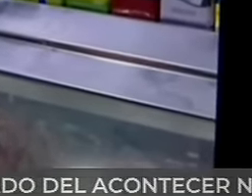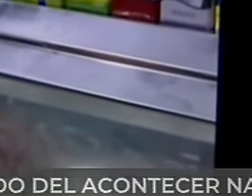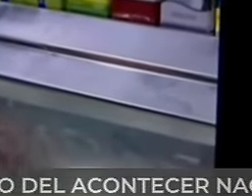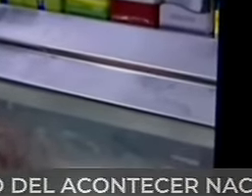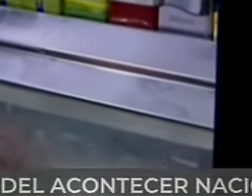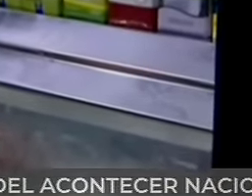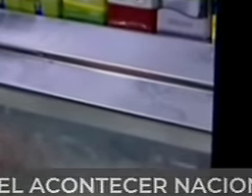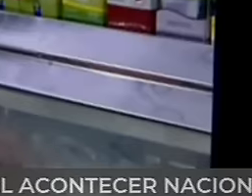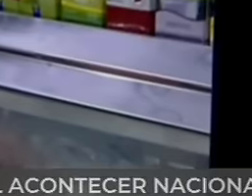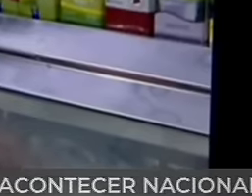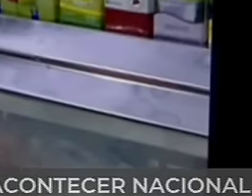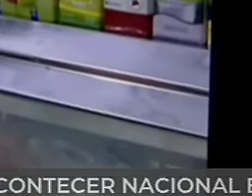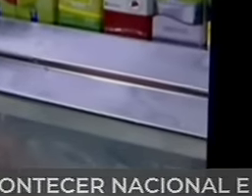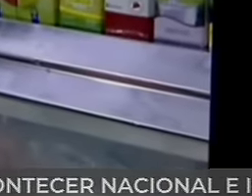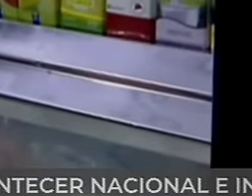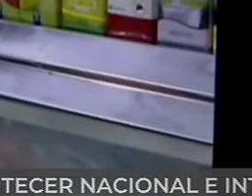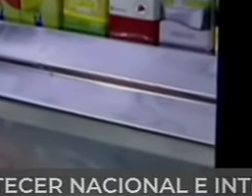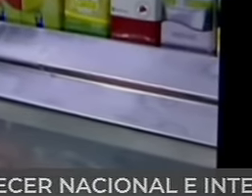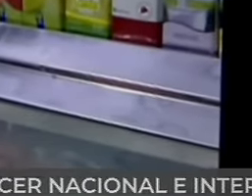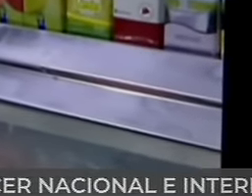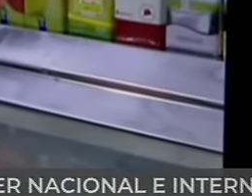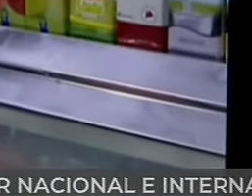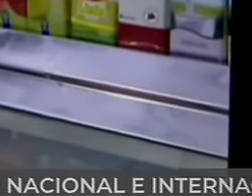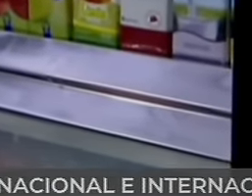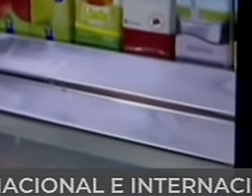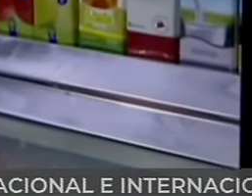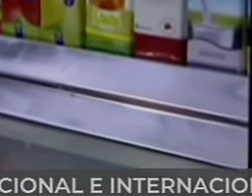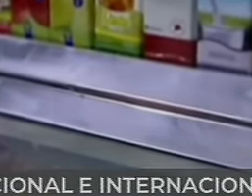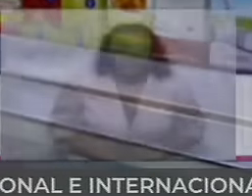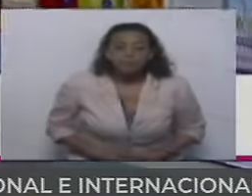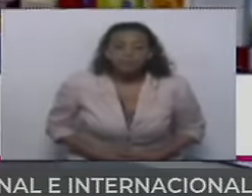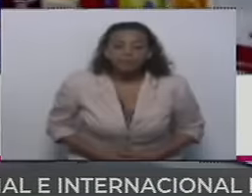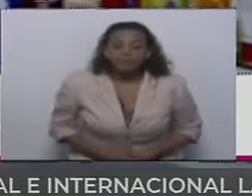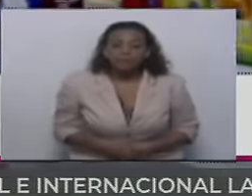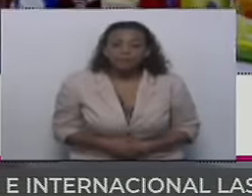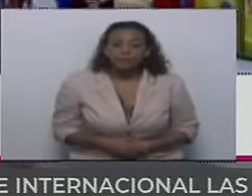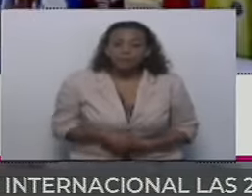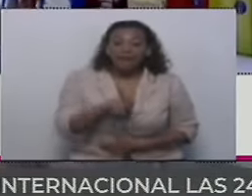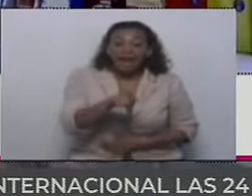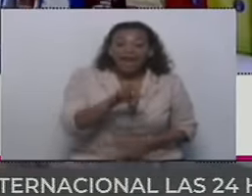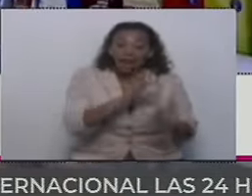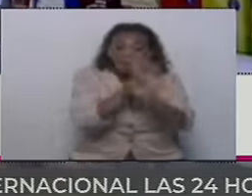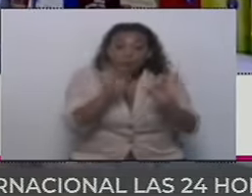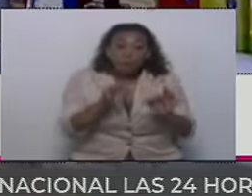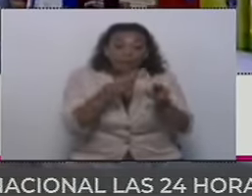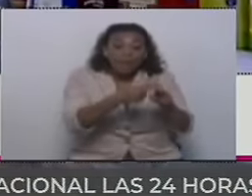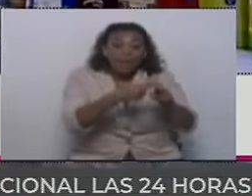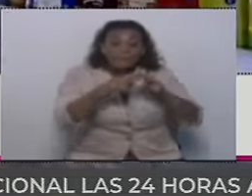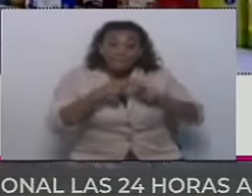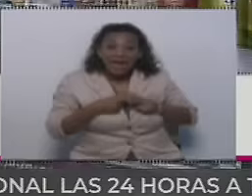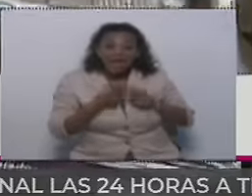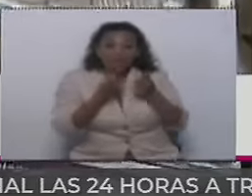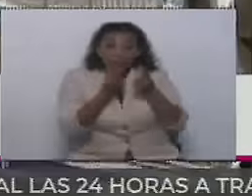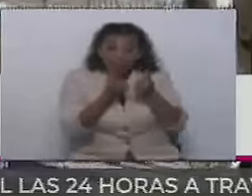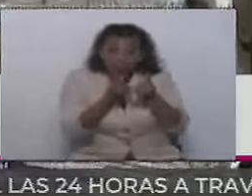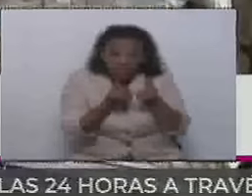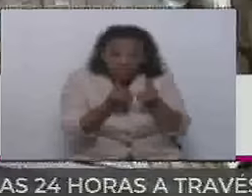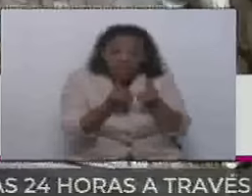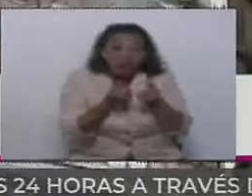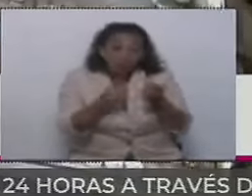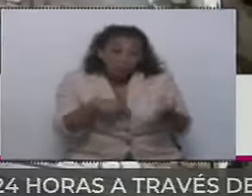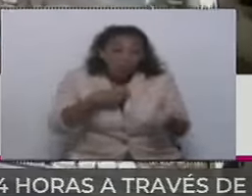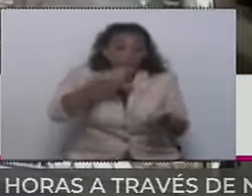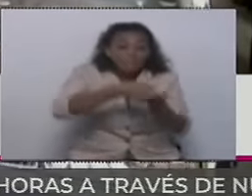exacto, a otro. Exacto. Es un círculo virtuoso. Así y es. Y llega a, ¿ah? Compañero, es un